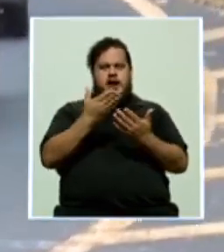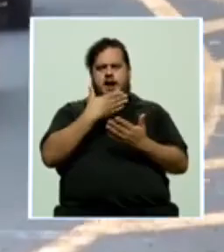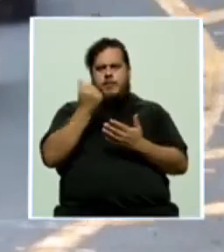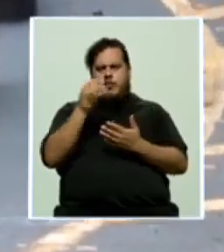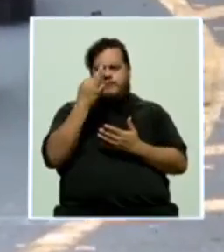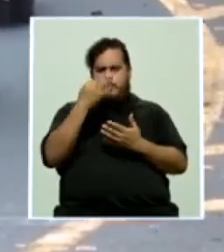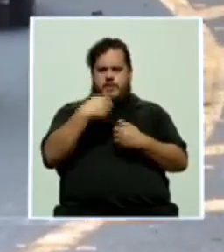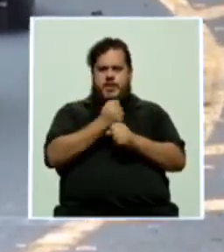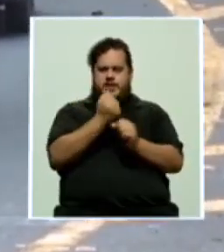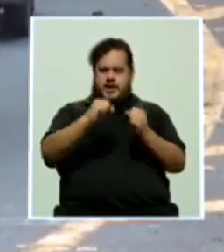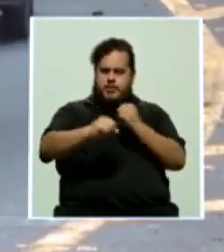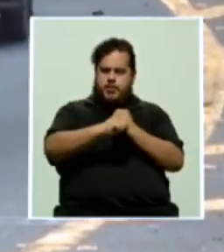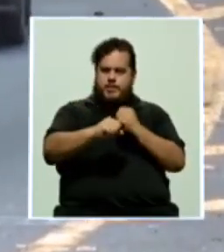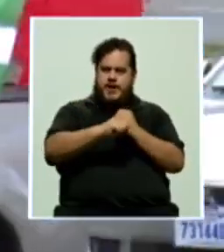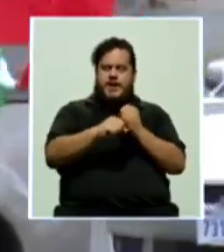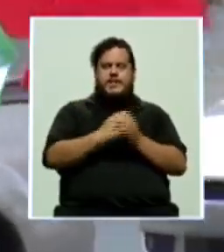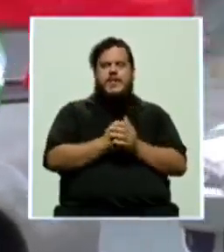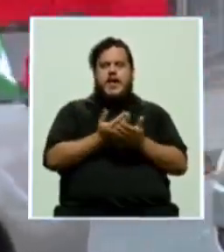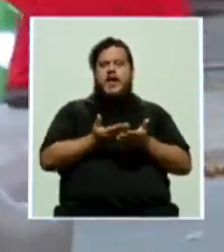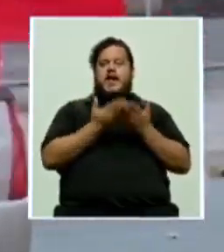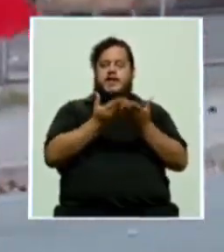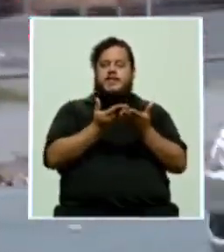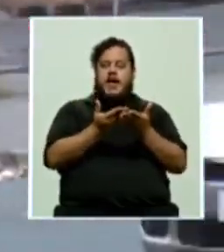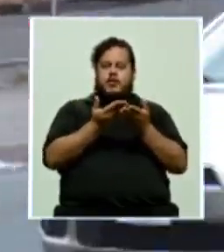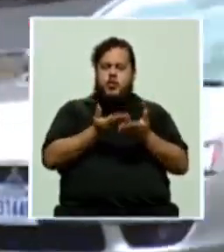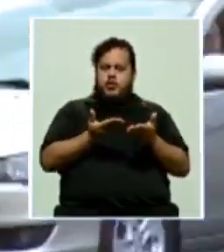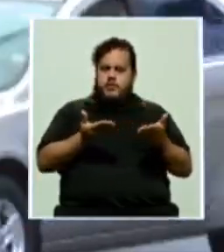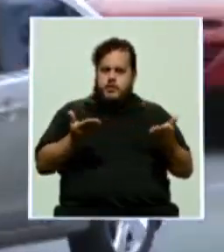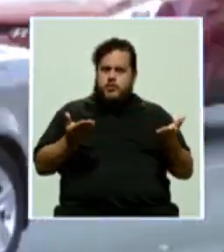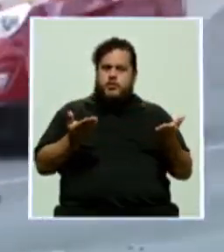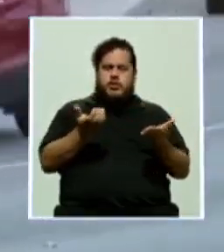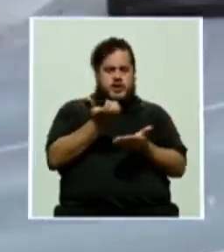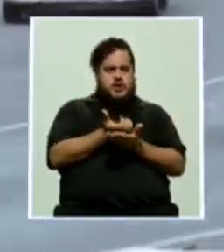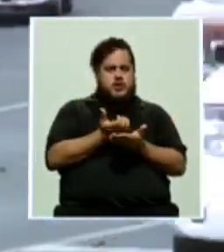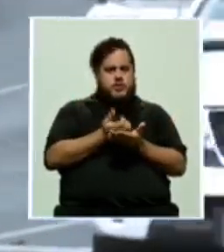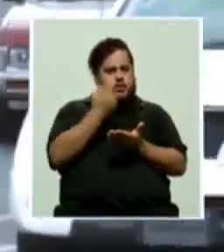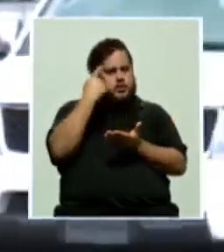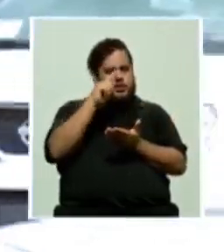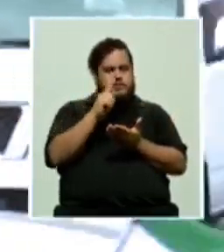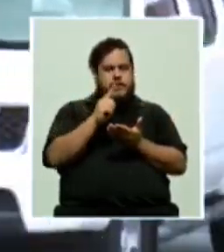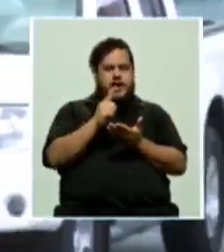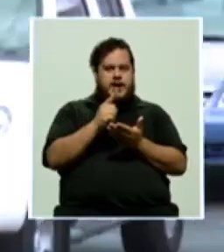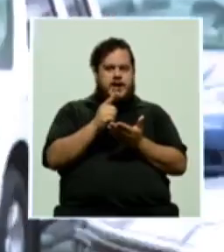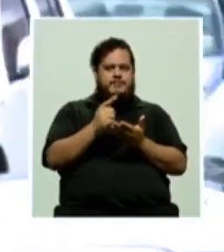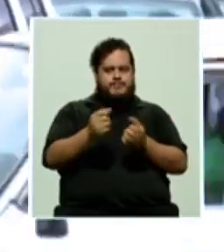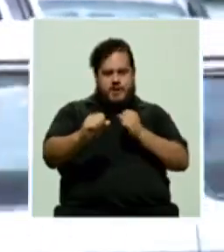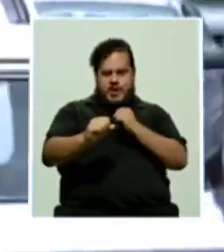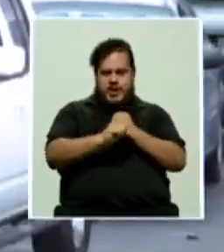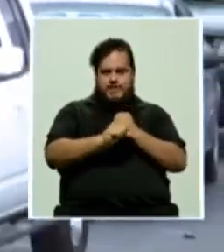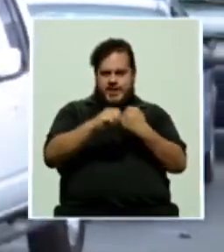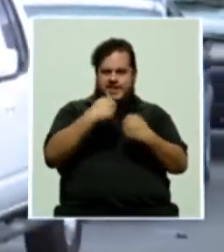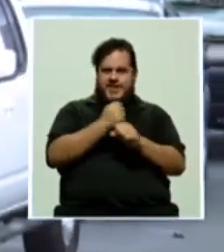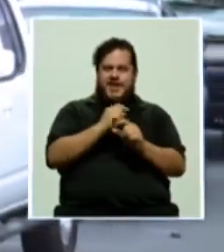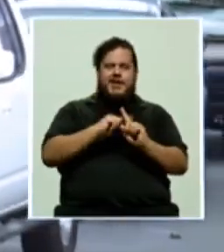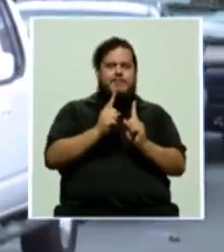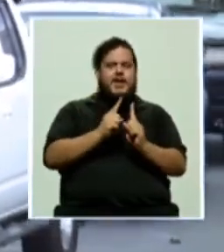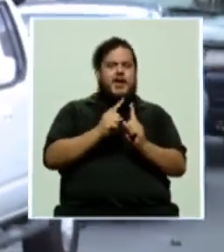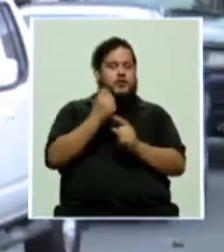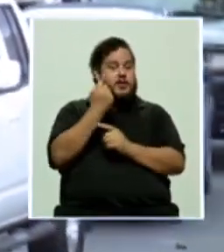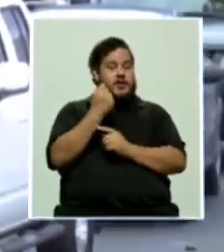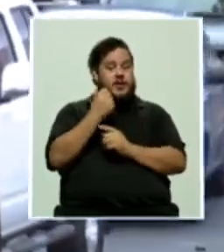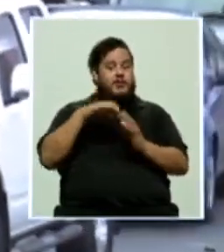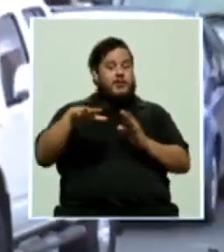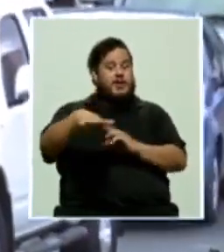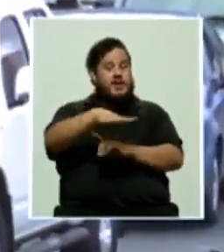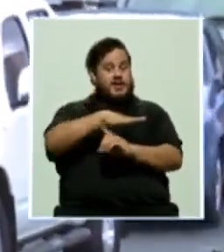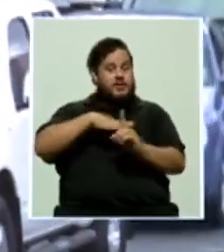sin limitarlas, dando recursos a los partidos para llevar adelante campañas, pero entendiendo que en este contexto todos